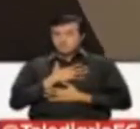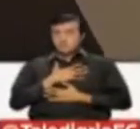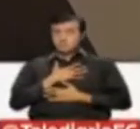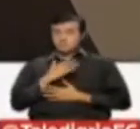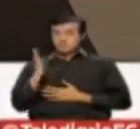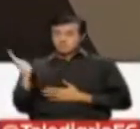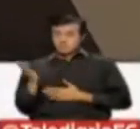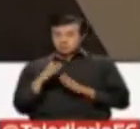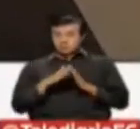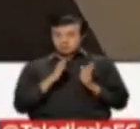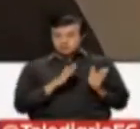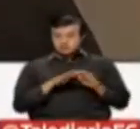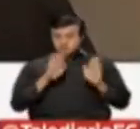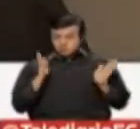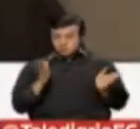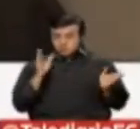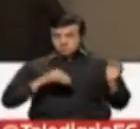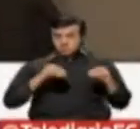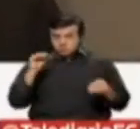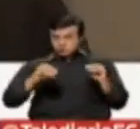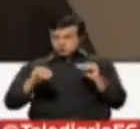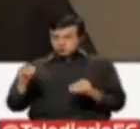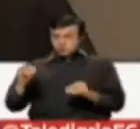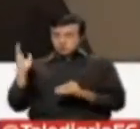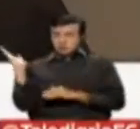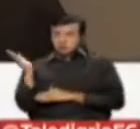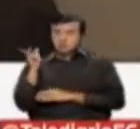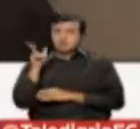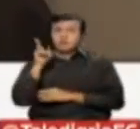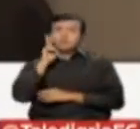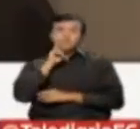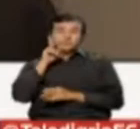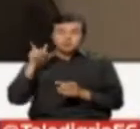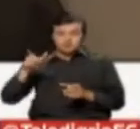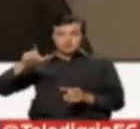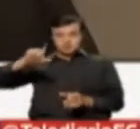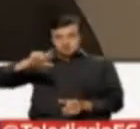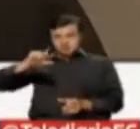montajes de mesas servizo de vinos